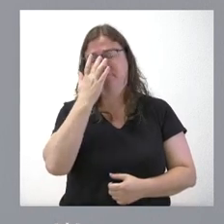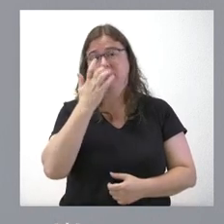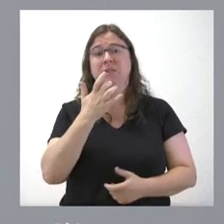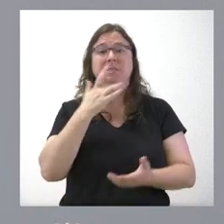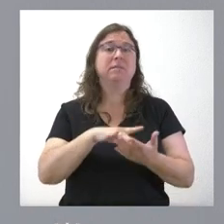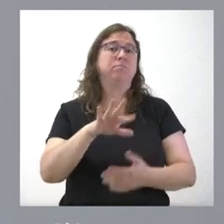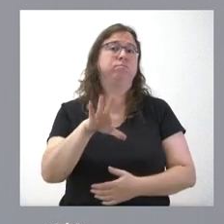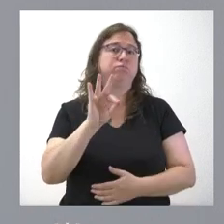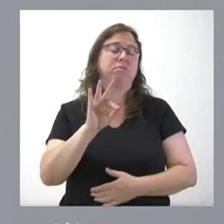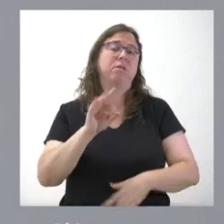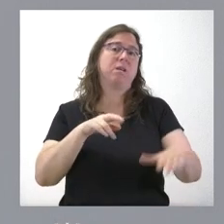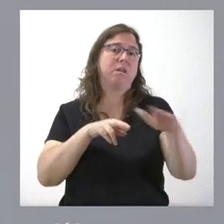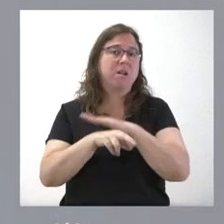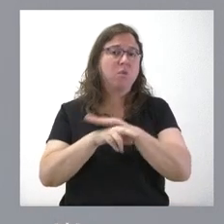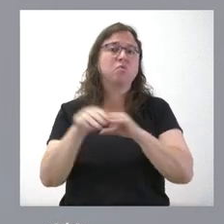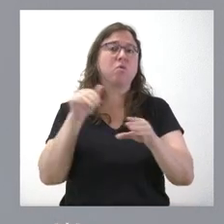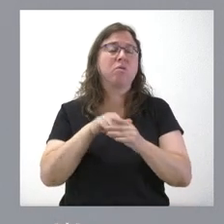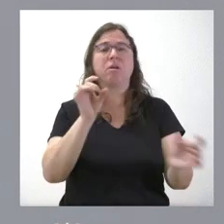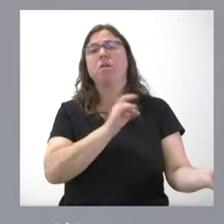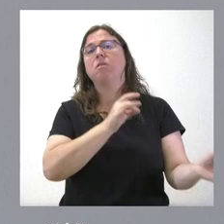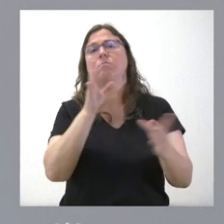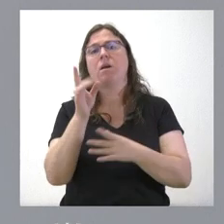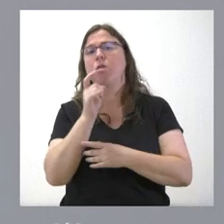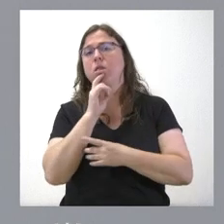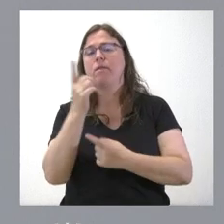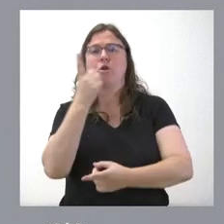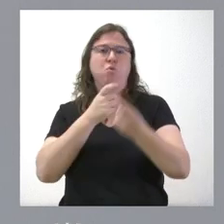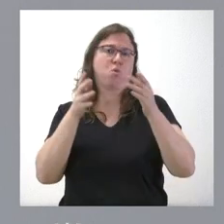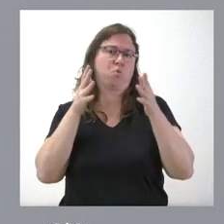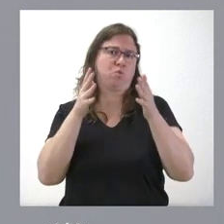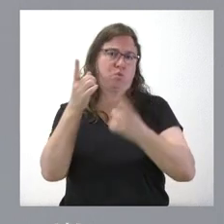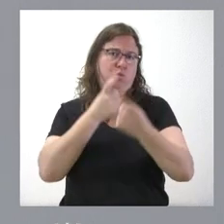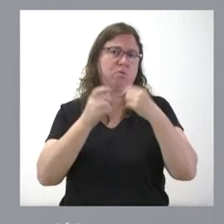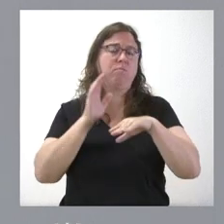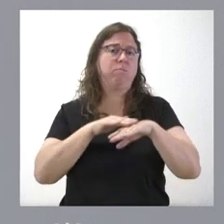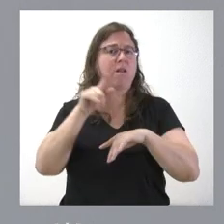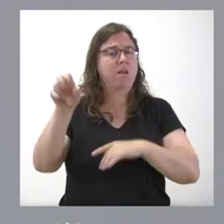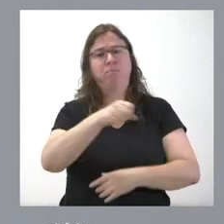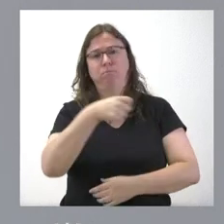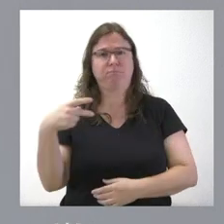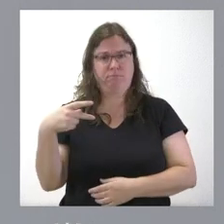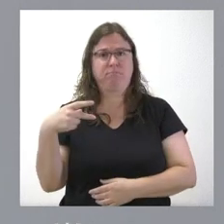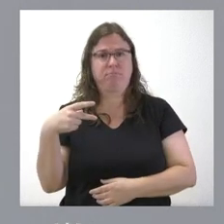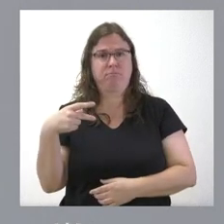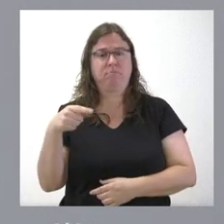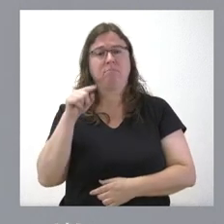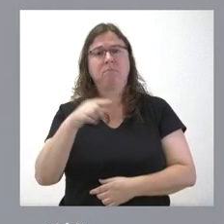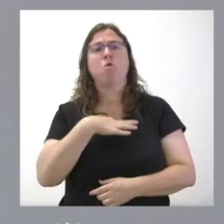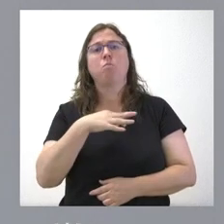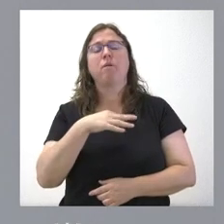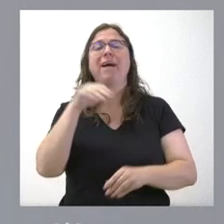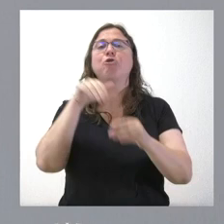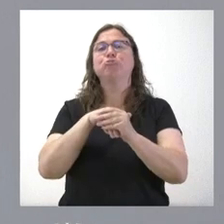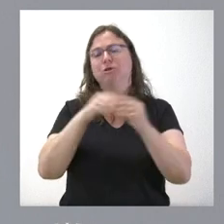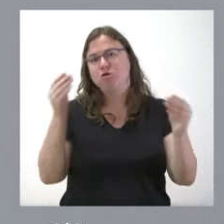de ese recurso con los informes correspondientes lo enviaremos al consejo consultivo para que este emita su dictamen y pueda mejorar el contenido de